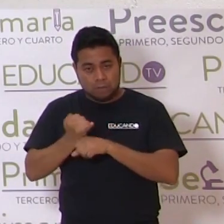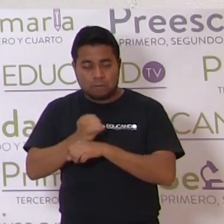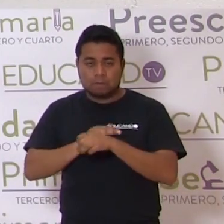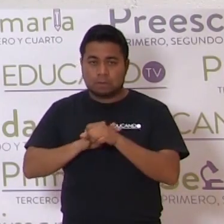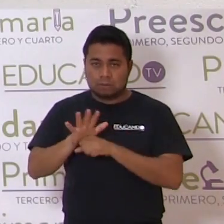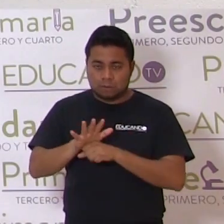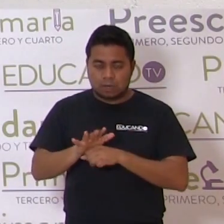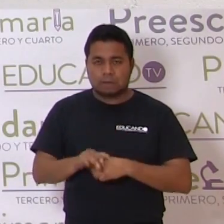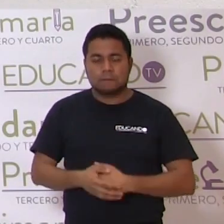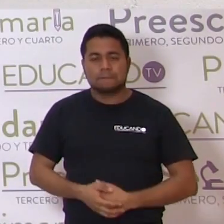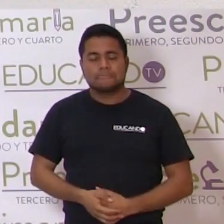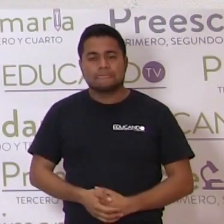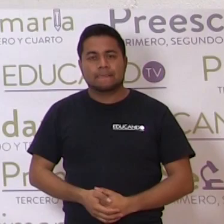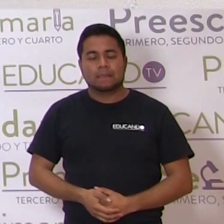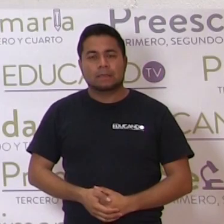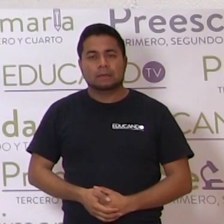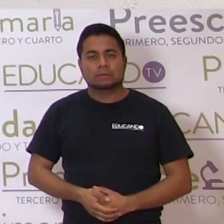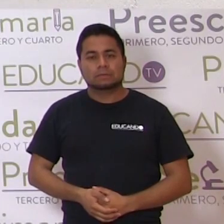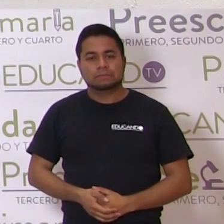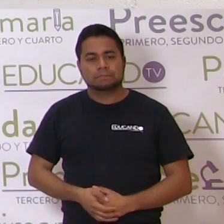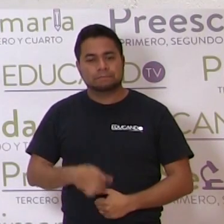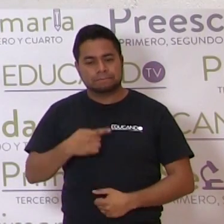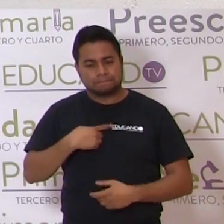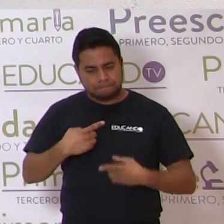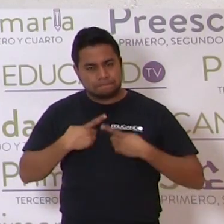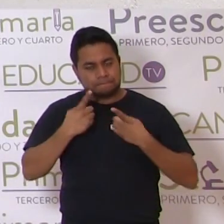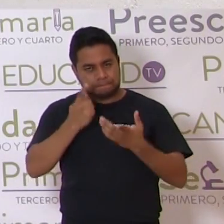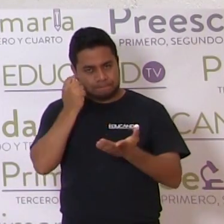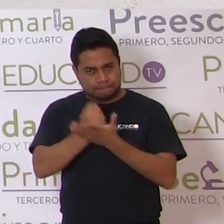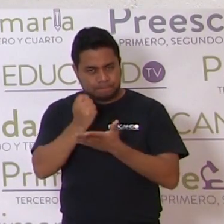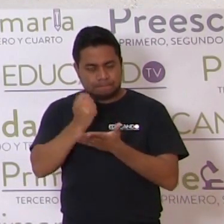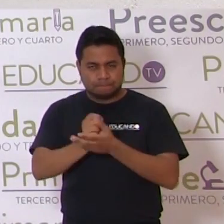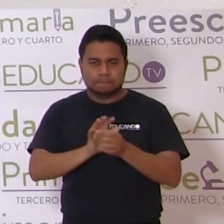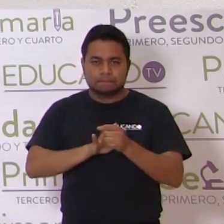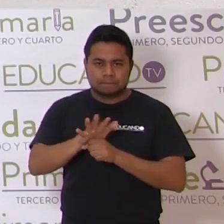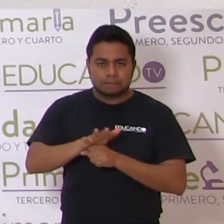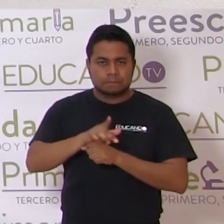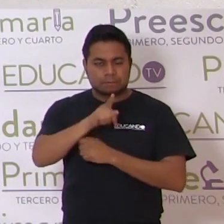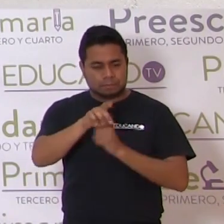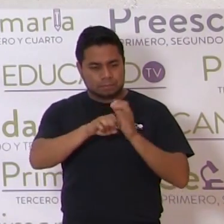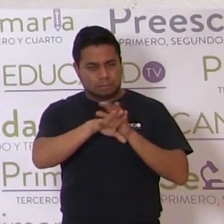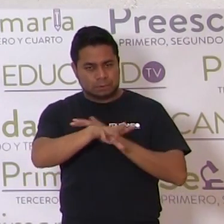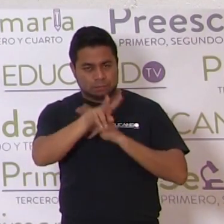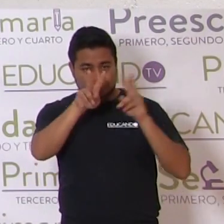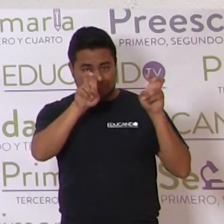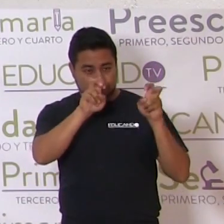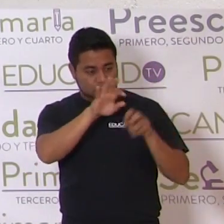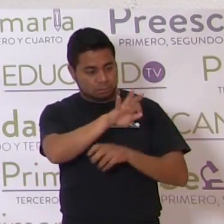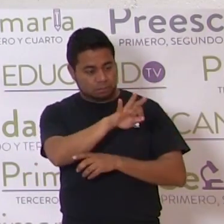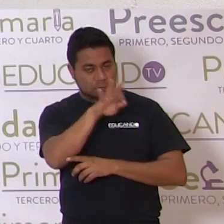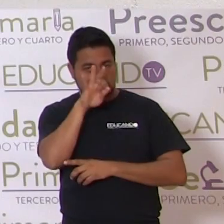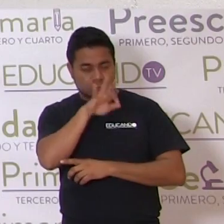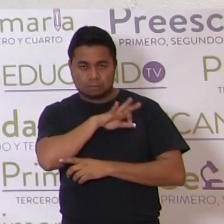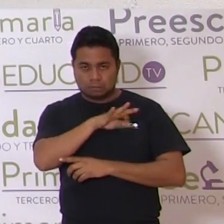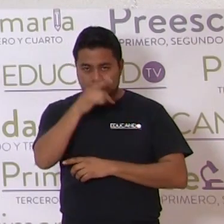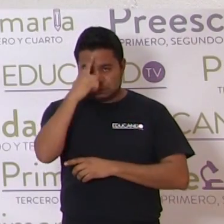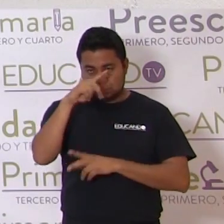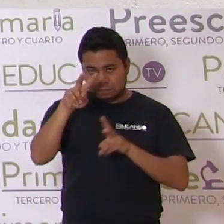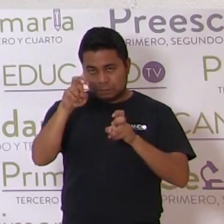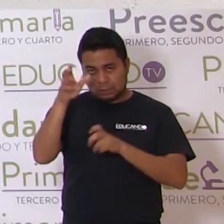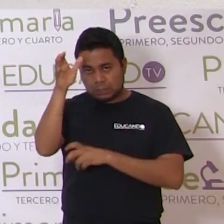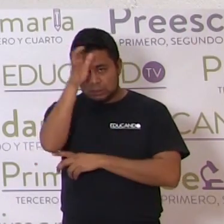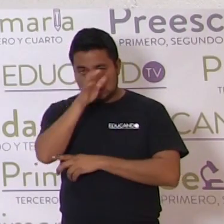científico. Y lo que les quiero dejar de tarea es que ustedes elijan un tema de